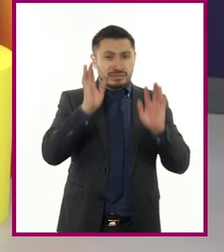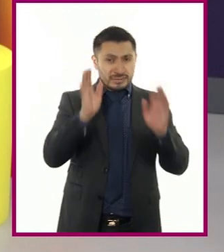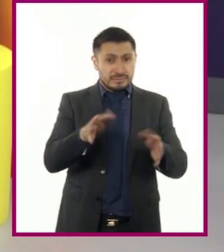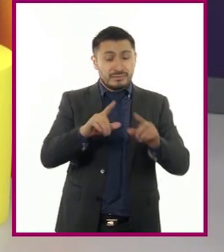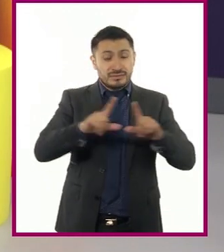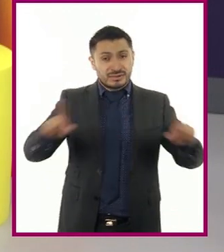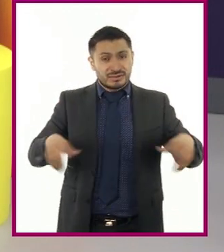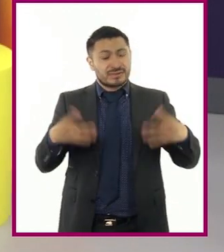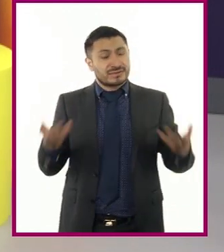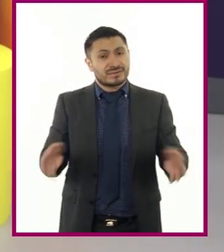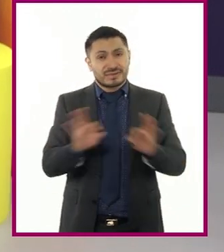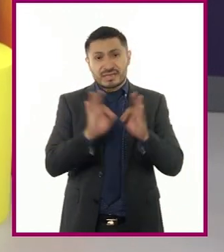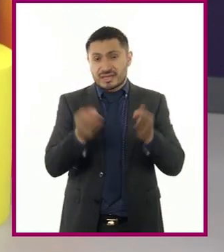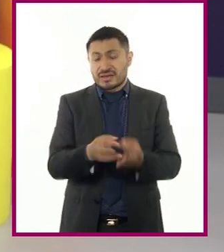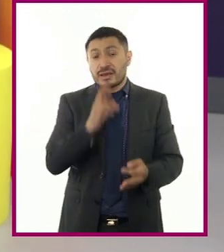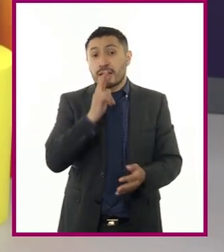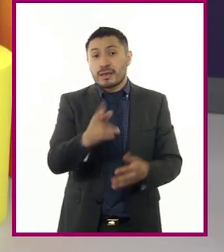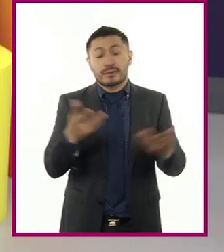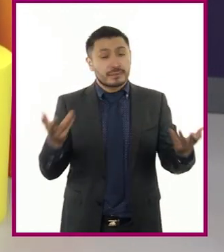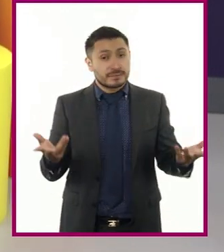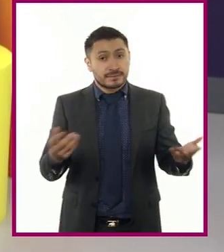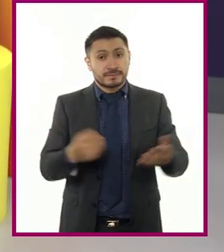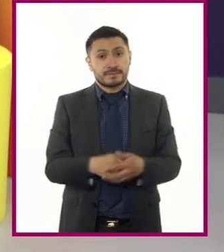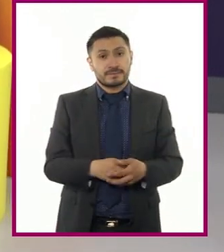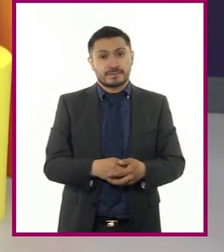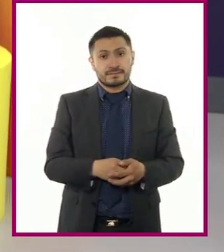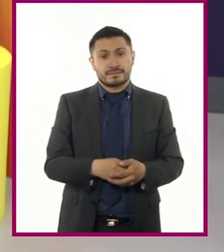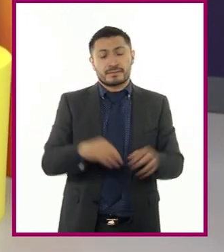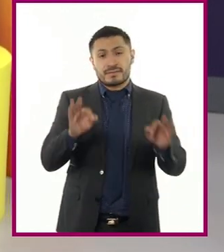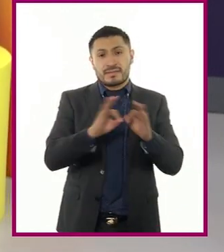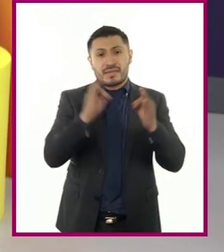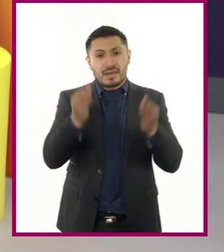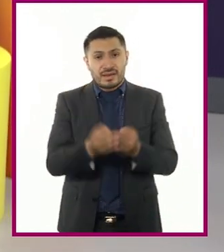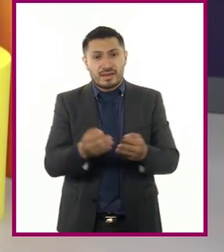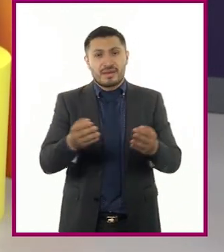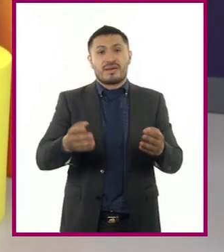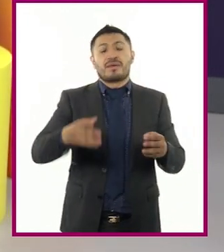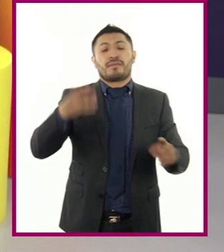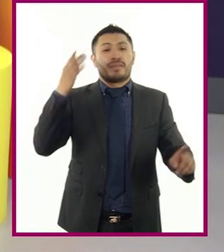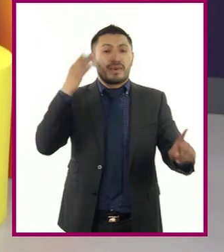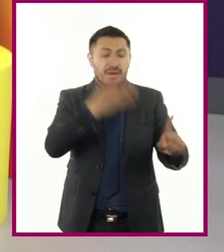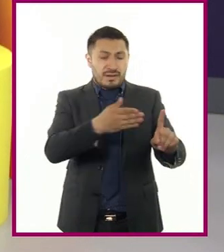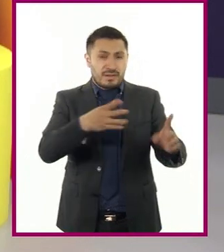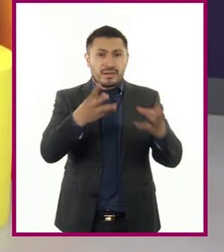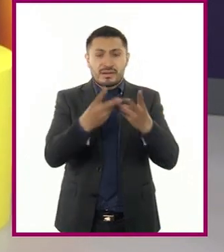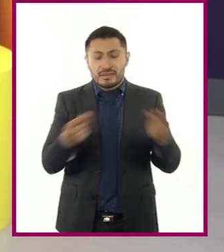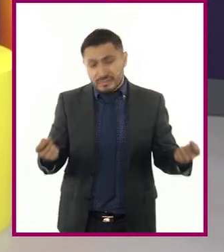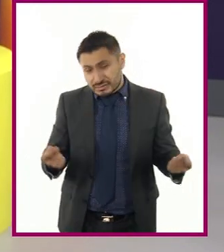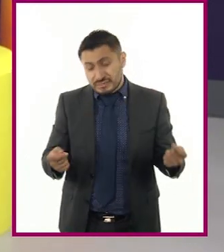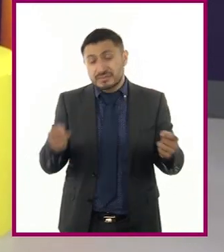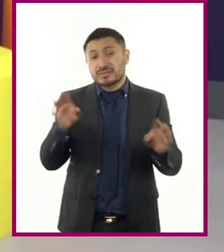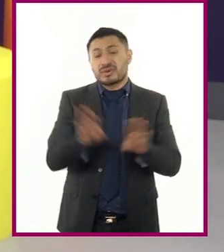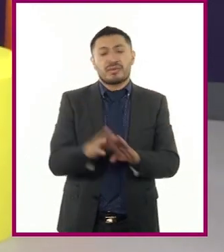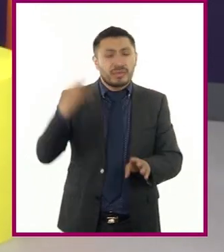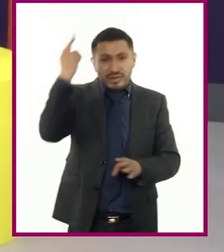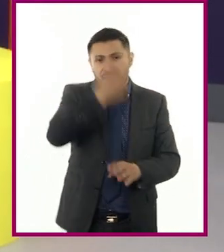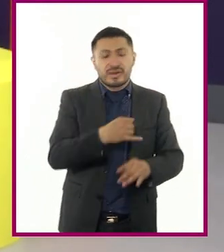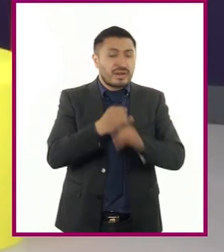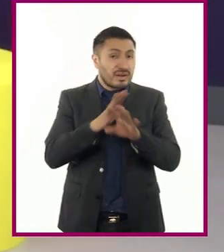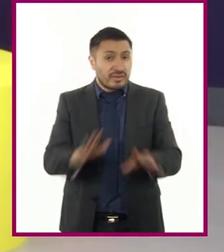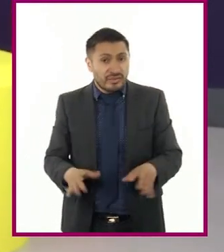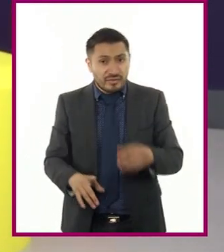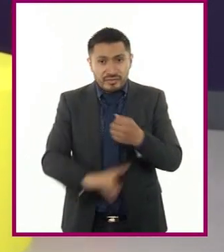preparada su estrategia de resolución? Una manera de resolver el reto es analizando la información que ofrece el